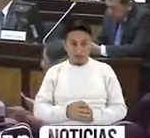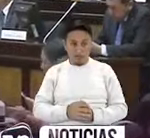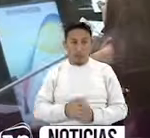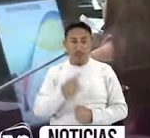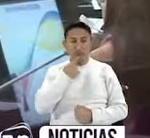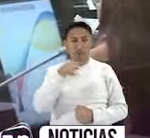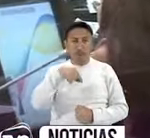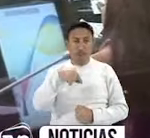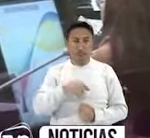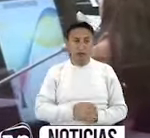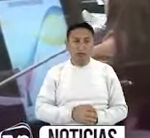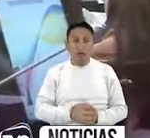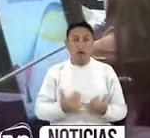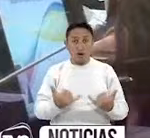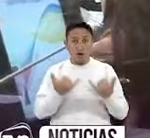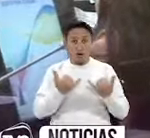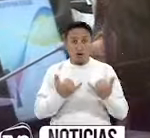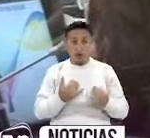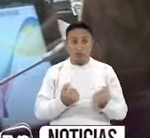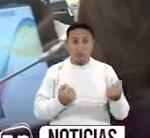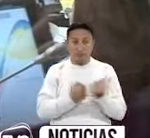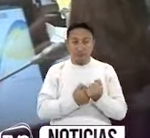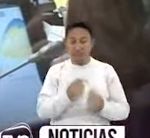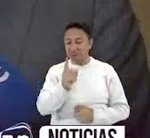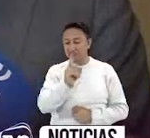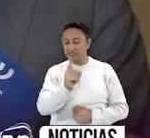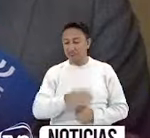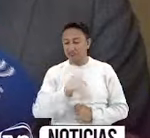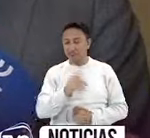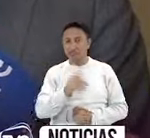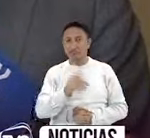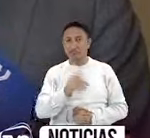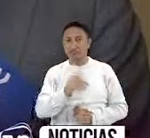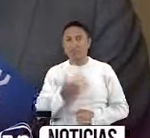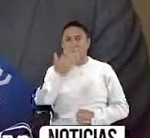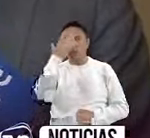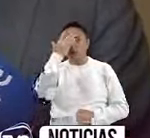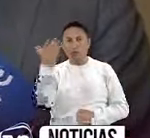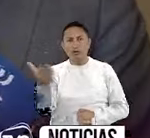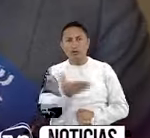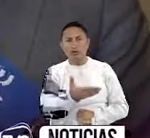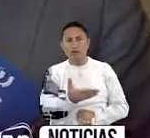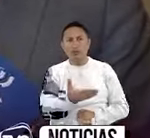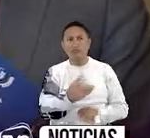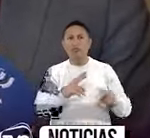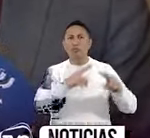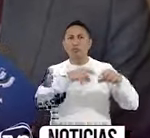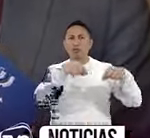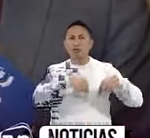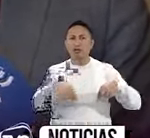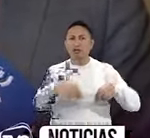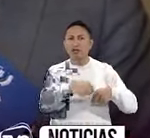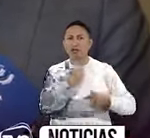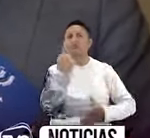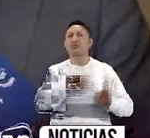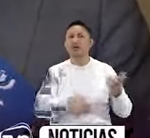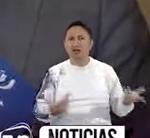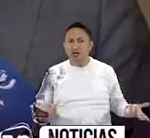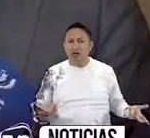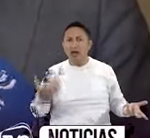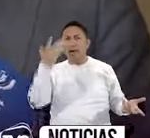desde ya que no la apoyarán. ¿Y por qué quieren ustedes entrar a investigar lo que está haciendo la fiscal? Por lo tanto, tenía